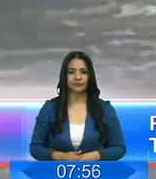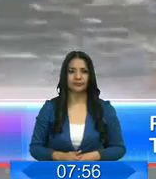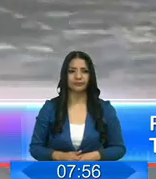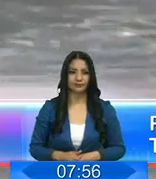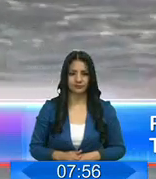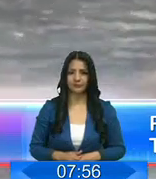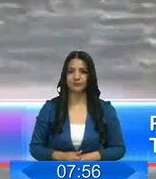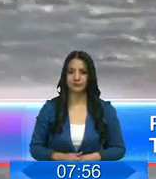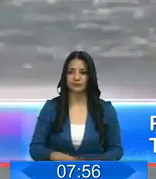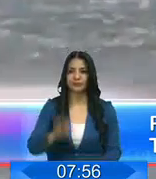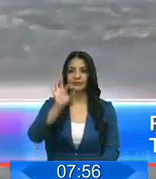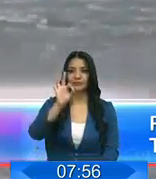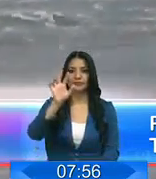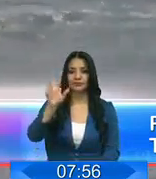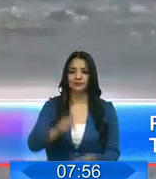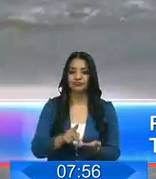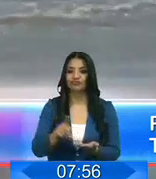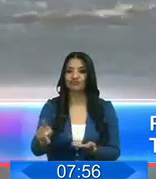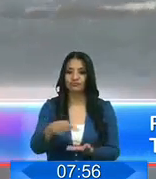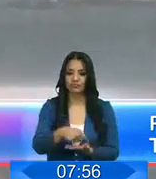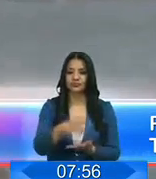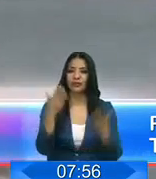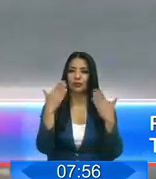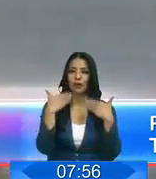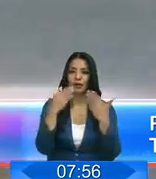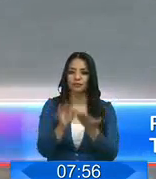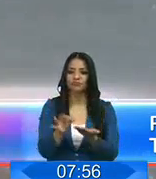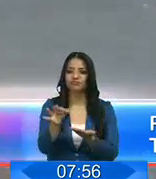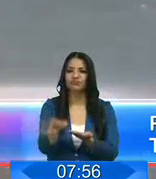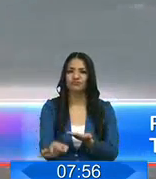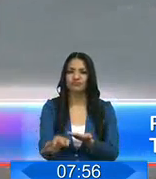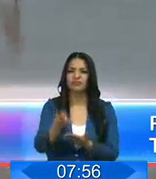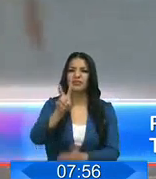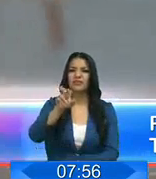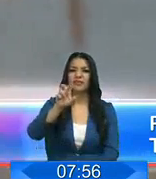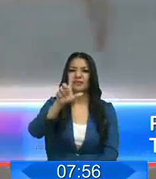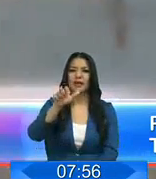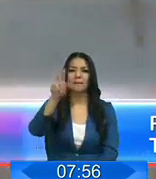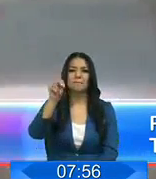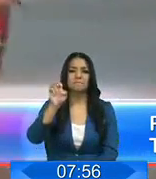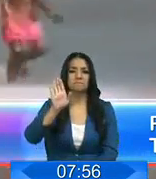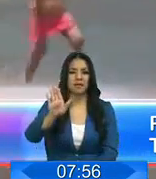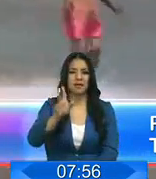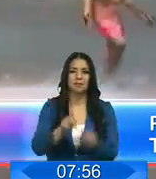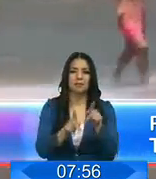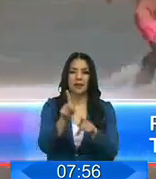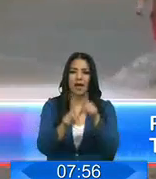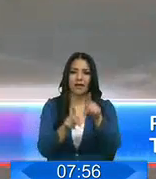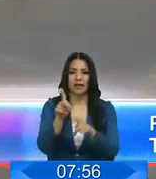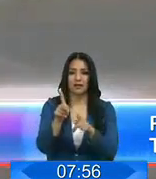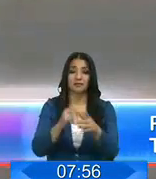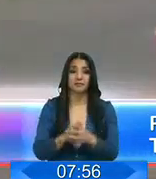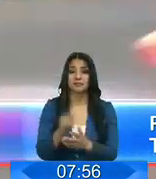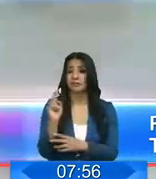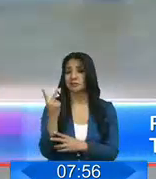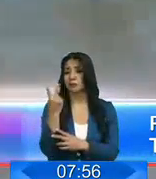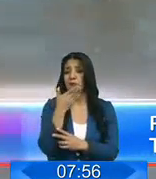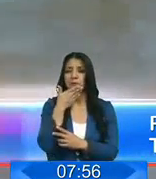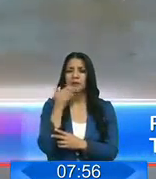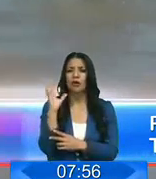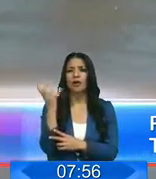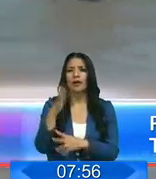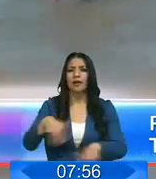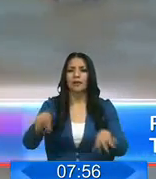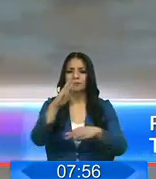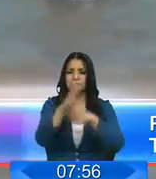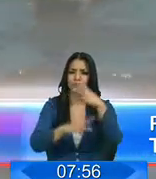A 95 kilómetros de Guayaquil queda el Cantón General Villamil Playas, destacado por tener el segundo mejor clima del mundo.